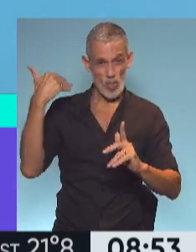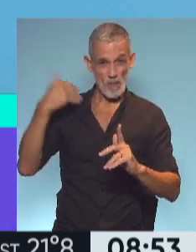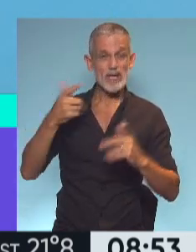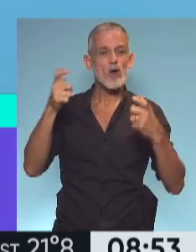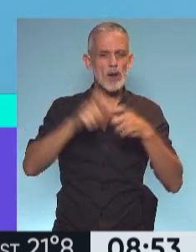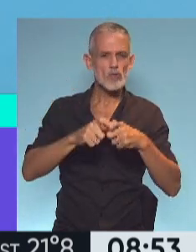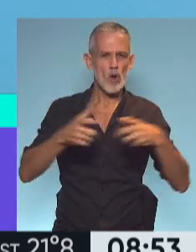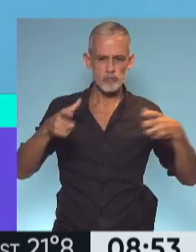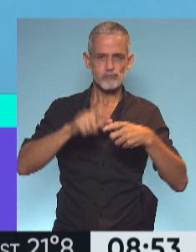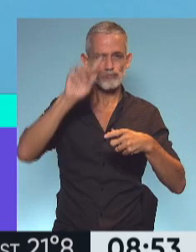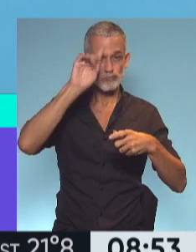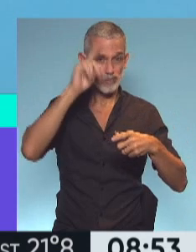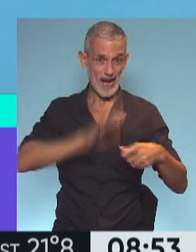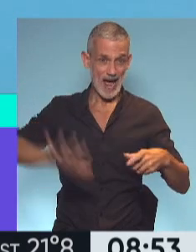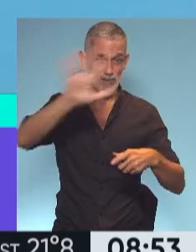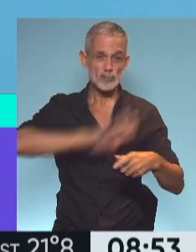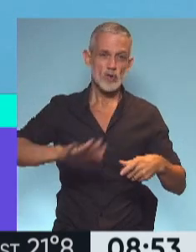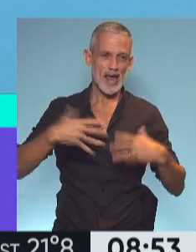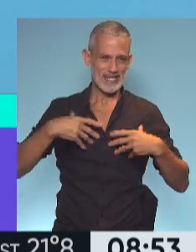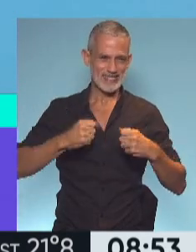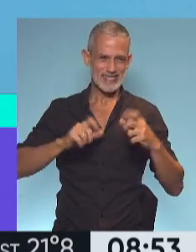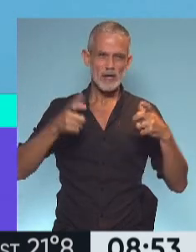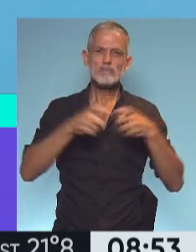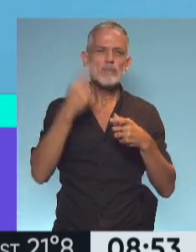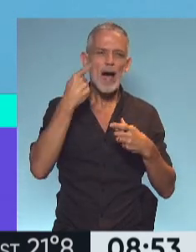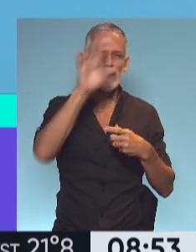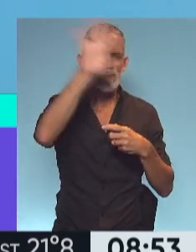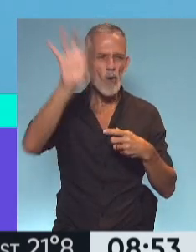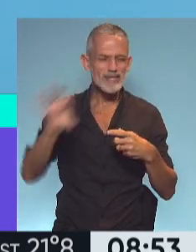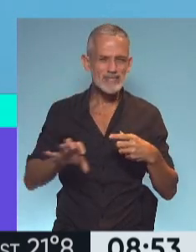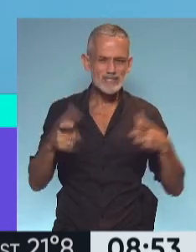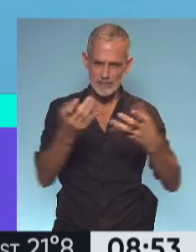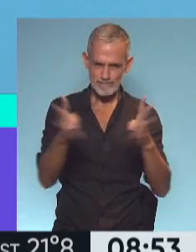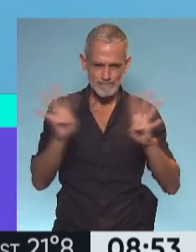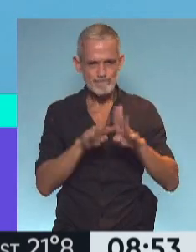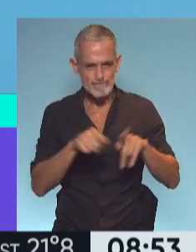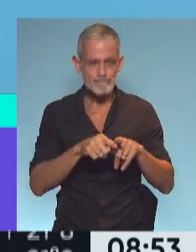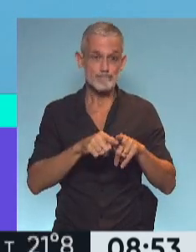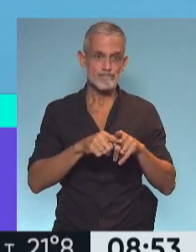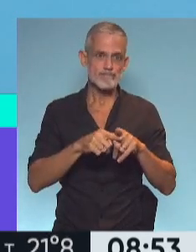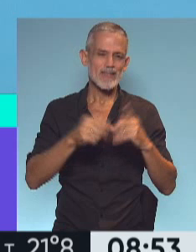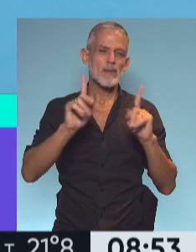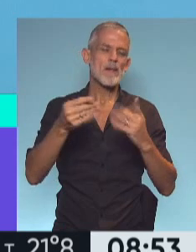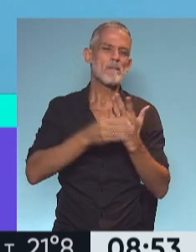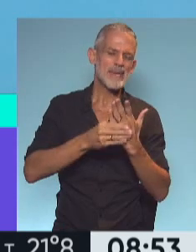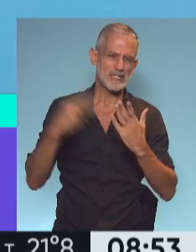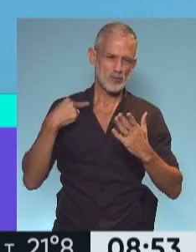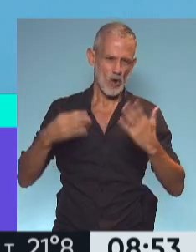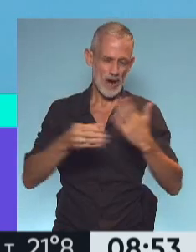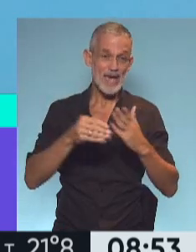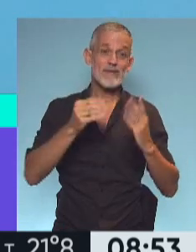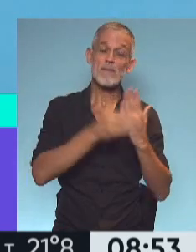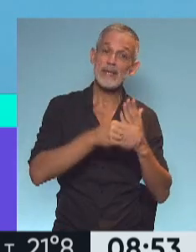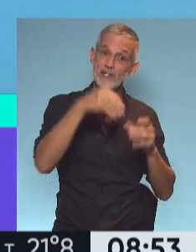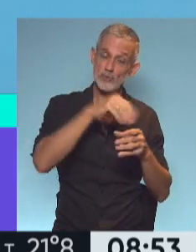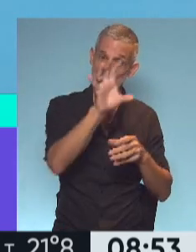reunión del Consejo Federal de Salud, también para tener la mirada de todas las jurisdicciones. Y tanto el jefe de gabinete como el ministro del Interior